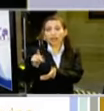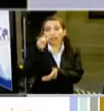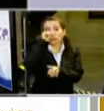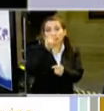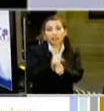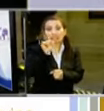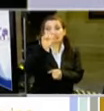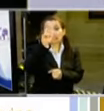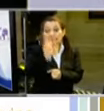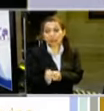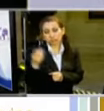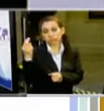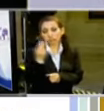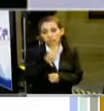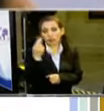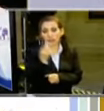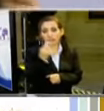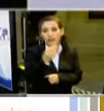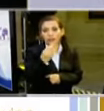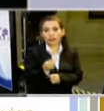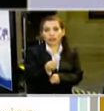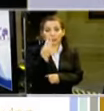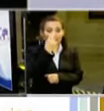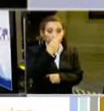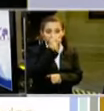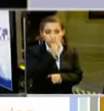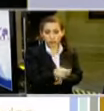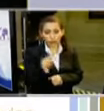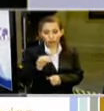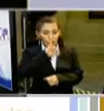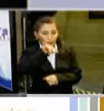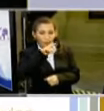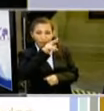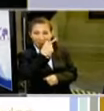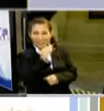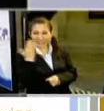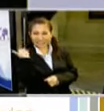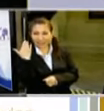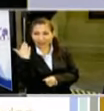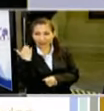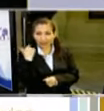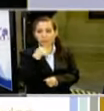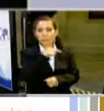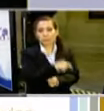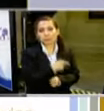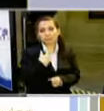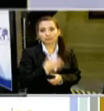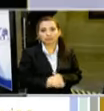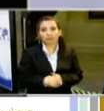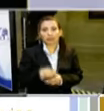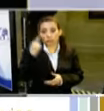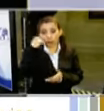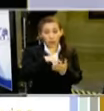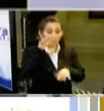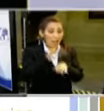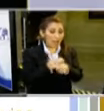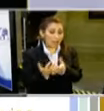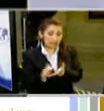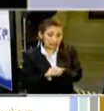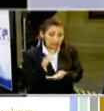de Relaciones necesita, no el 25% que pidió Jorge hace un rato en una de sus intervenciones, yo creo que muchísimo